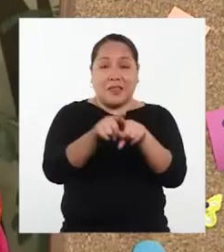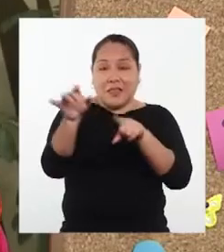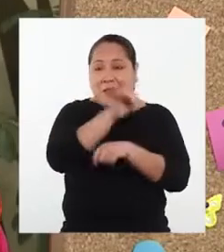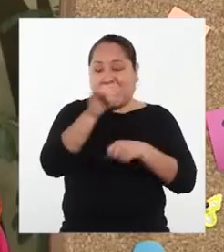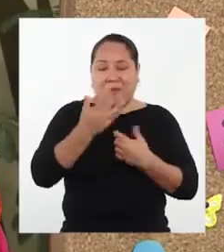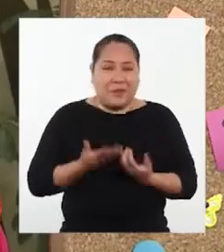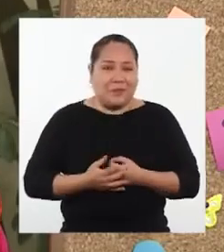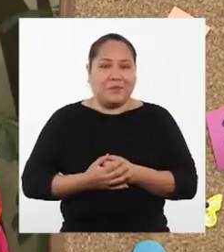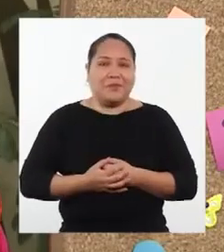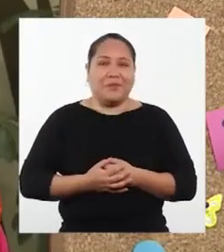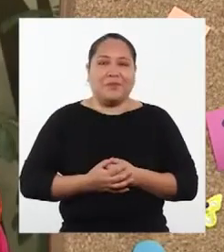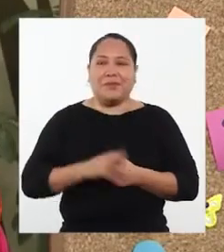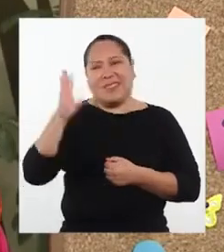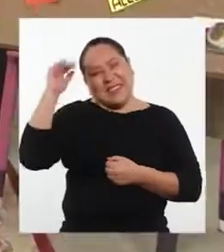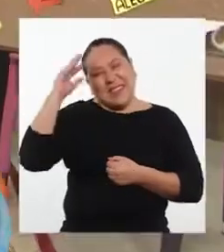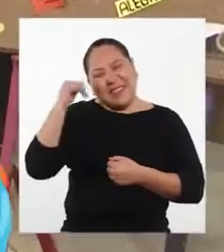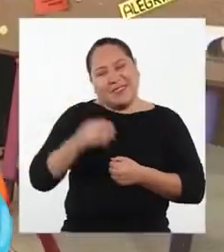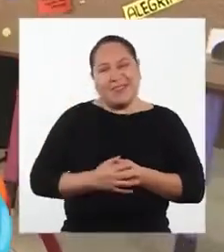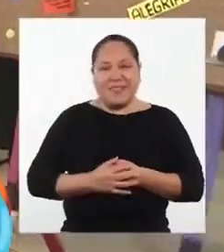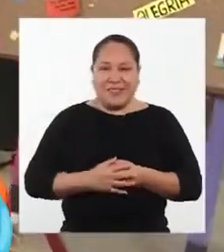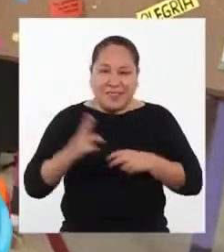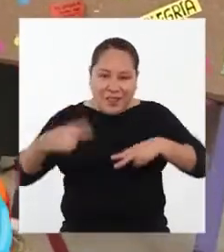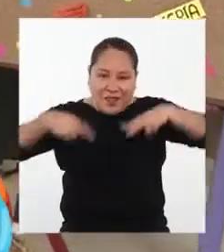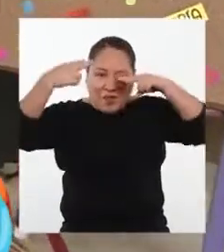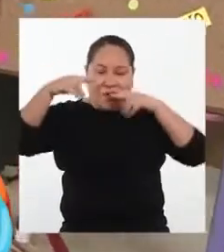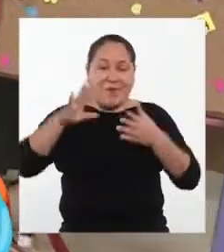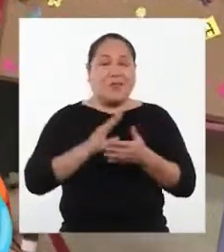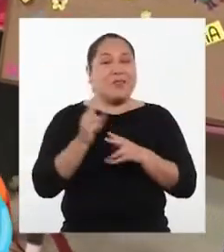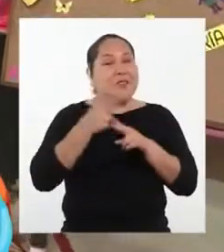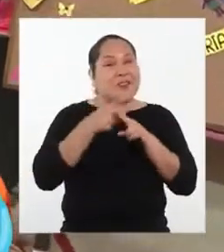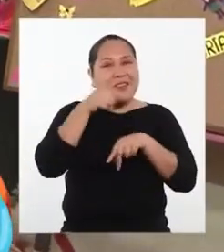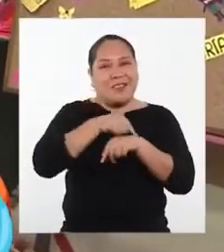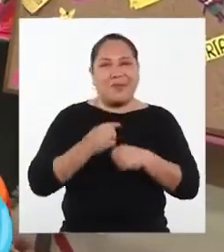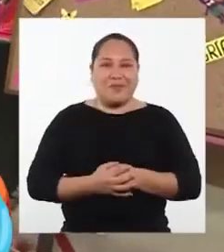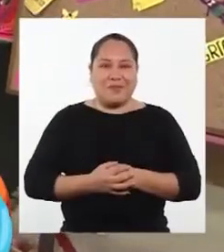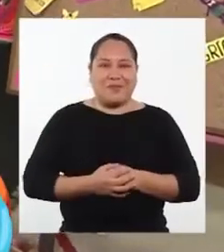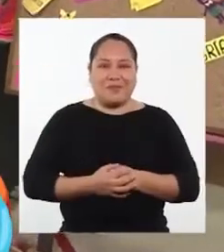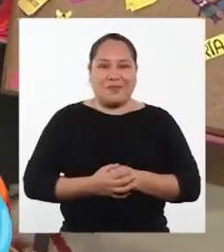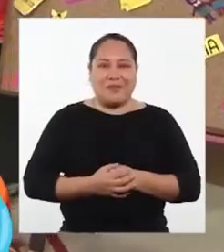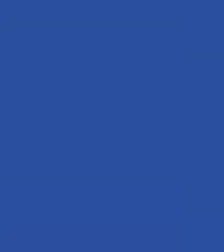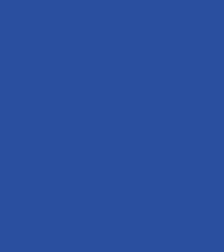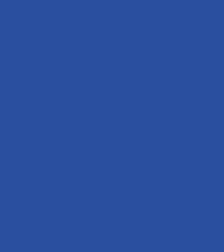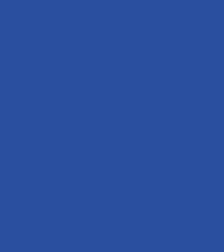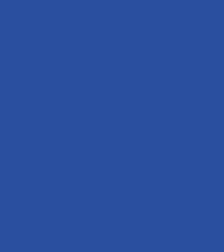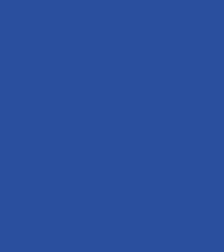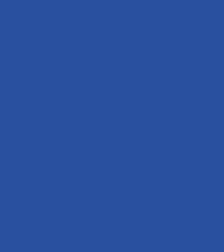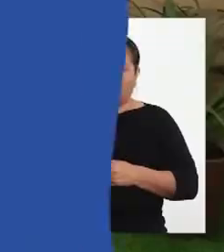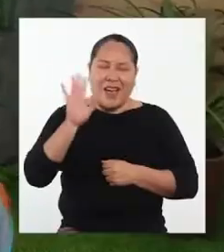pueden hacer lo mismo si gustan. ¡Hasta luego! ¡Nos vemos pronto!